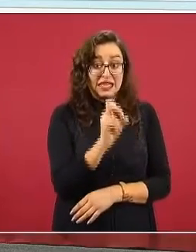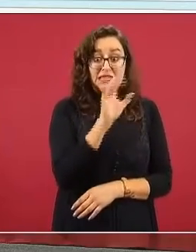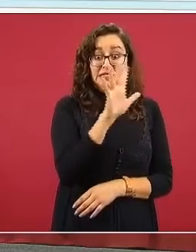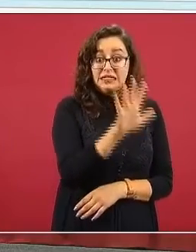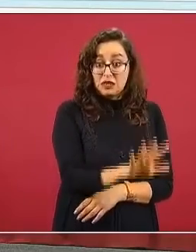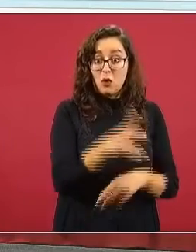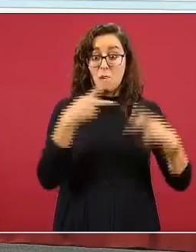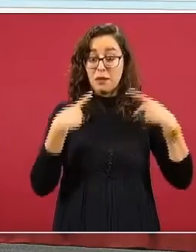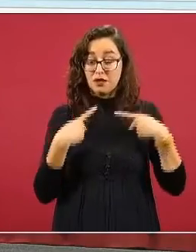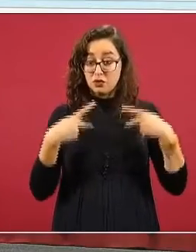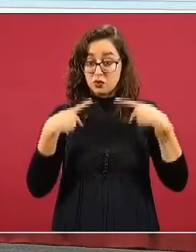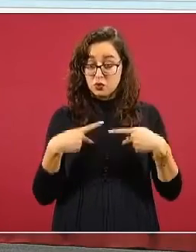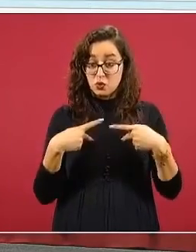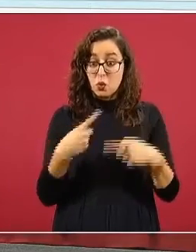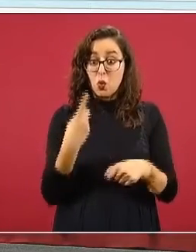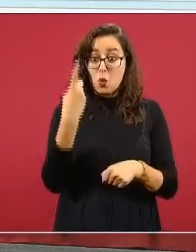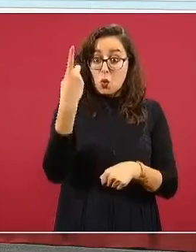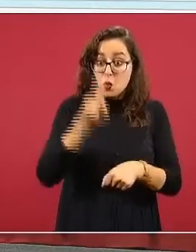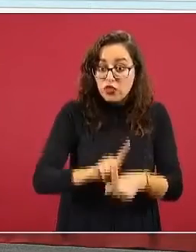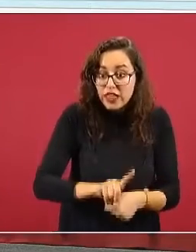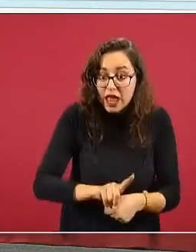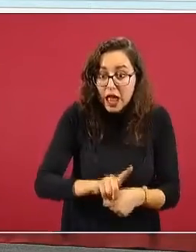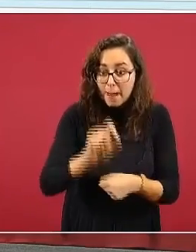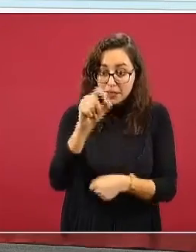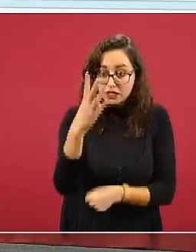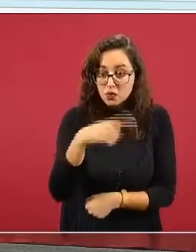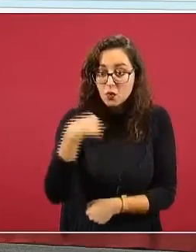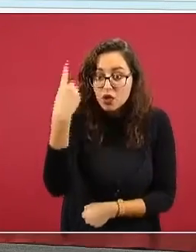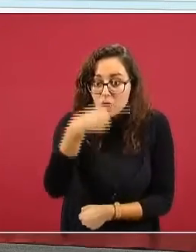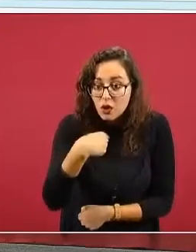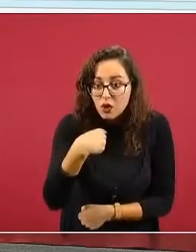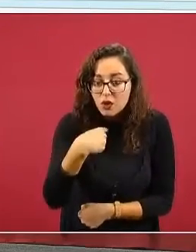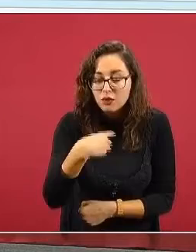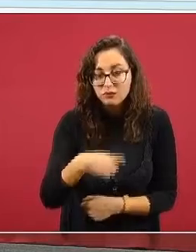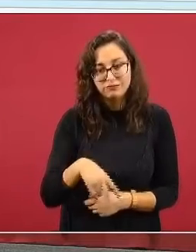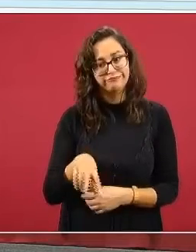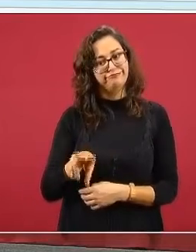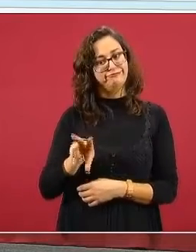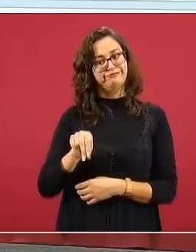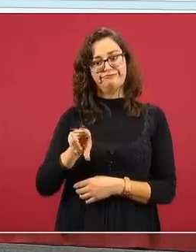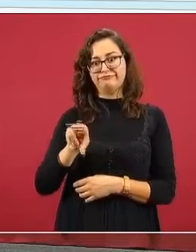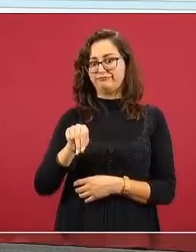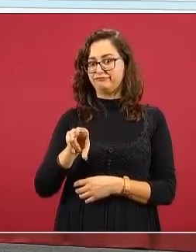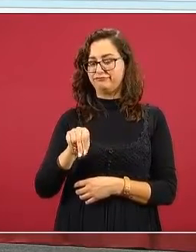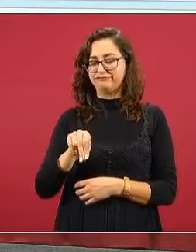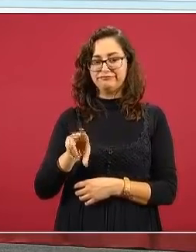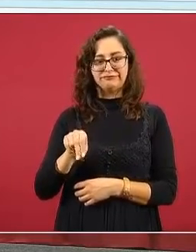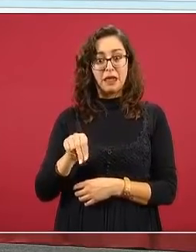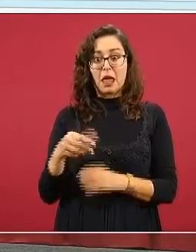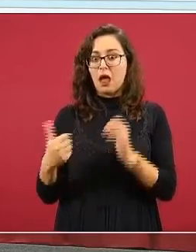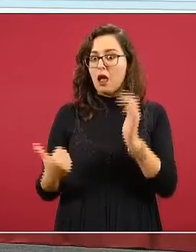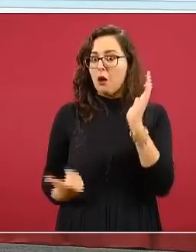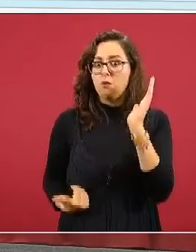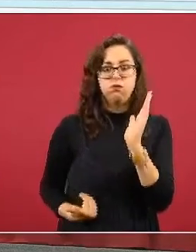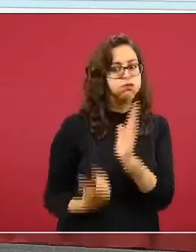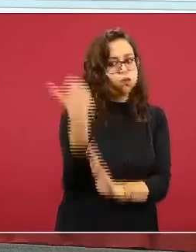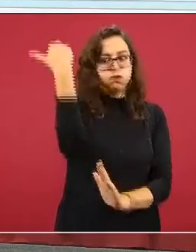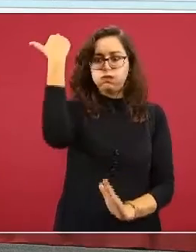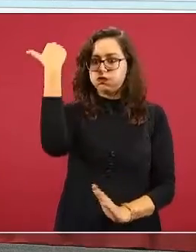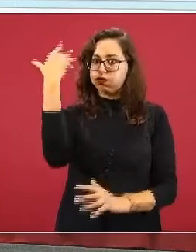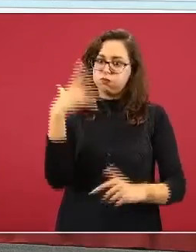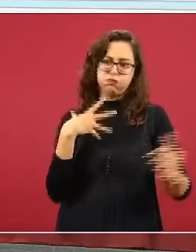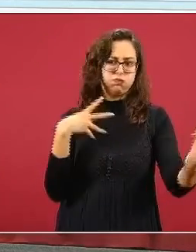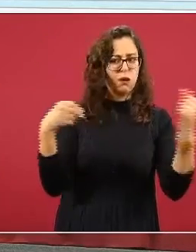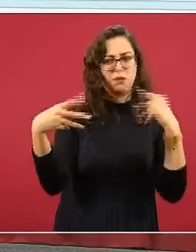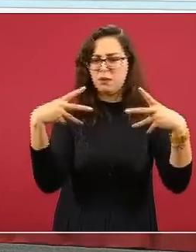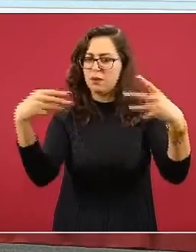10.335 personas son casos en las últimas 24 horas, o es el mayor crecimiento para un día en la epidemia